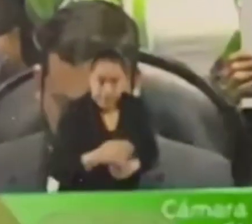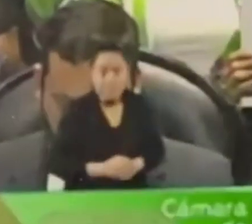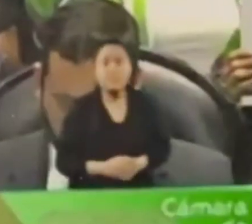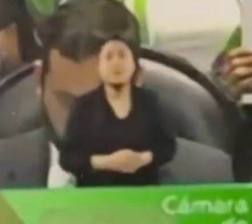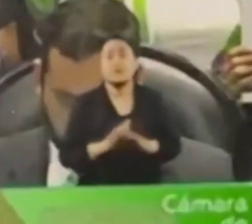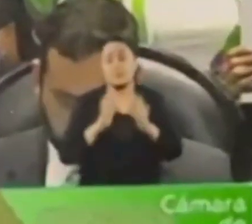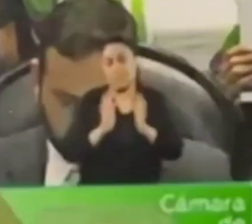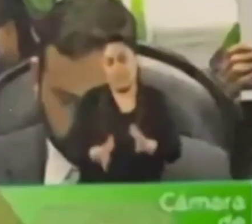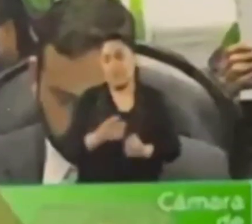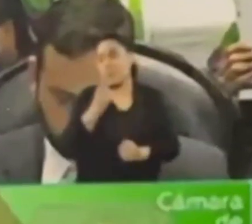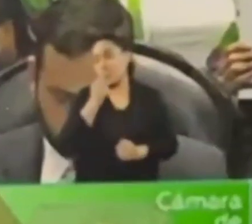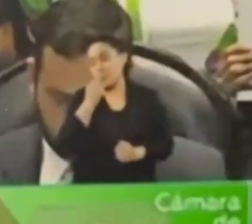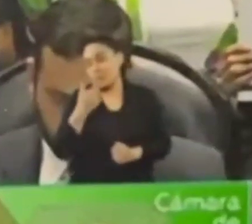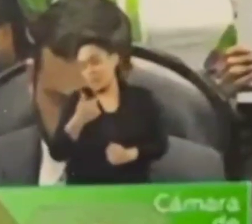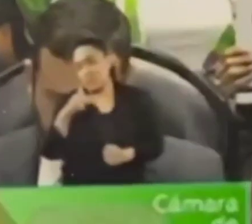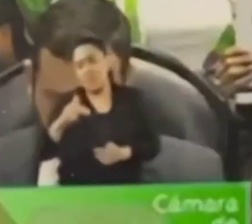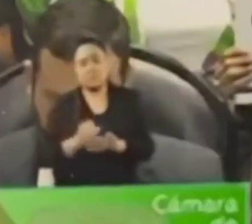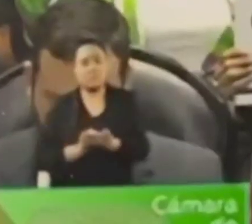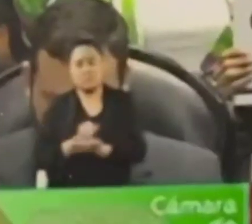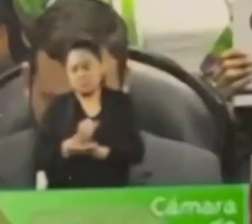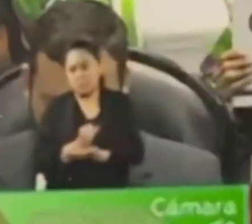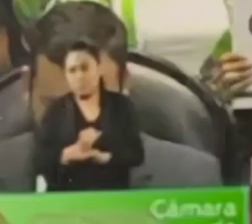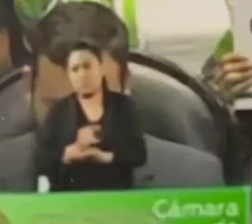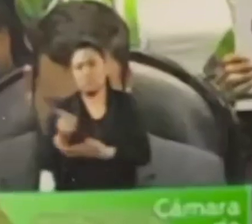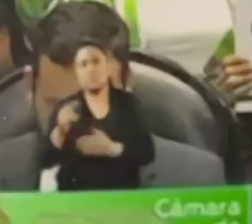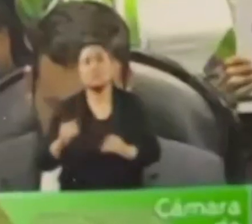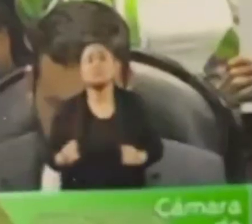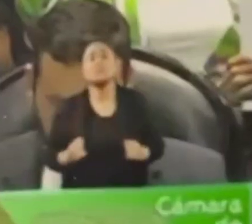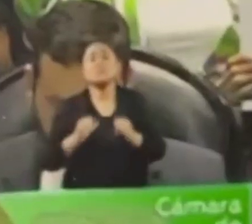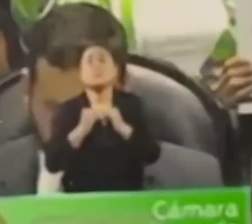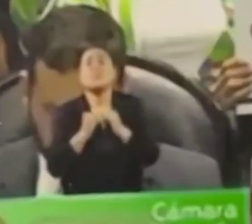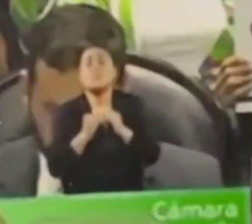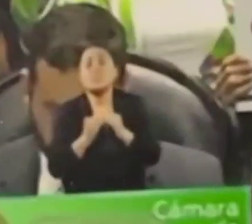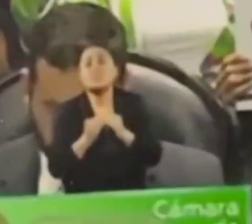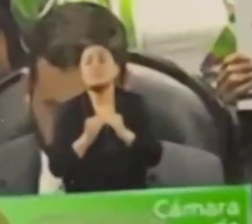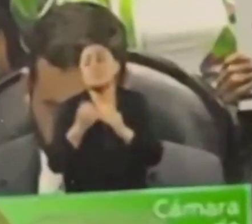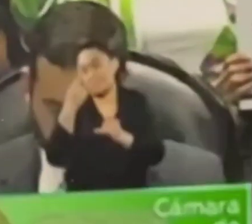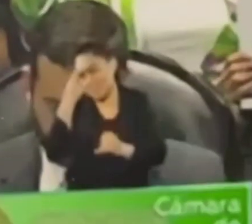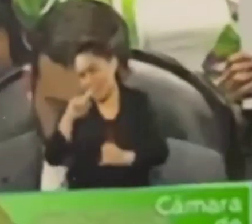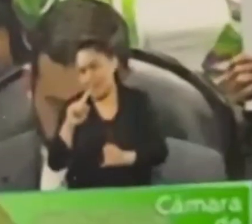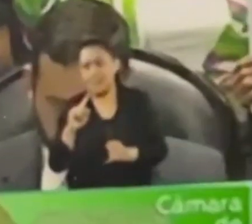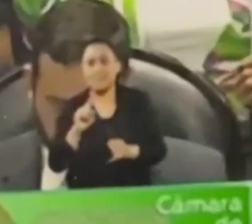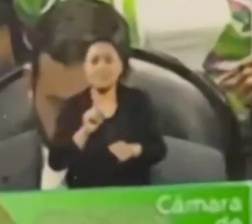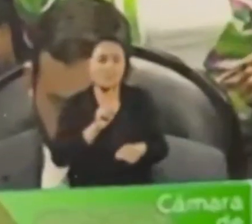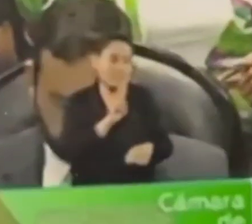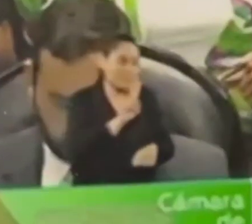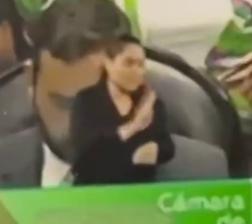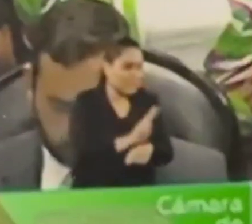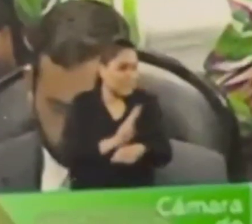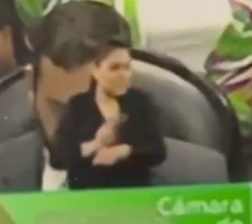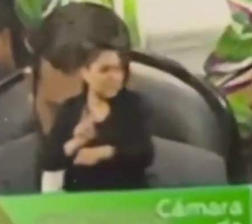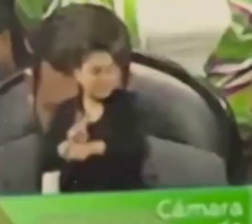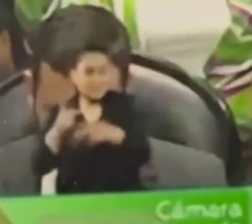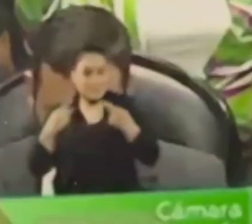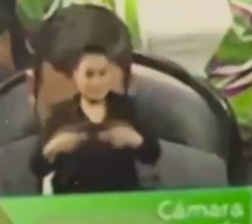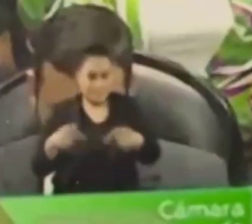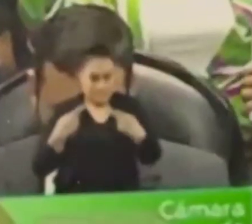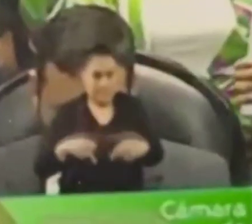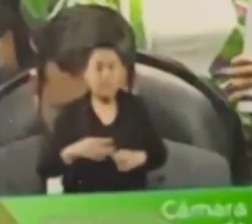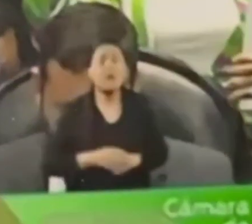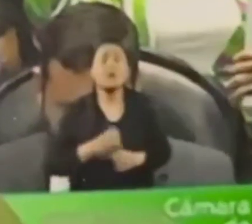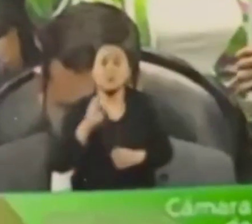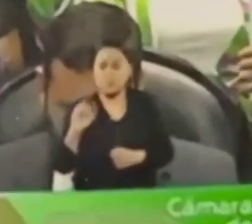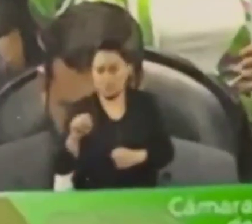ha posicionado y consolidado como una institución de seguridad pública. Se incorporará a